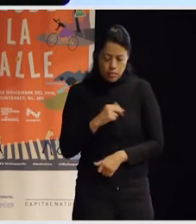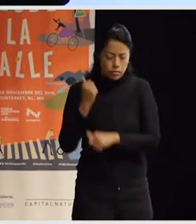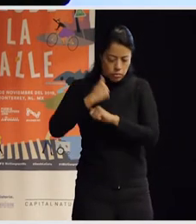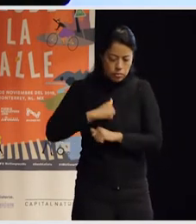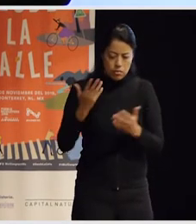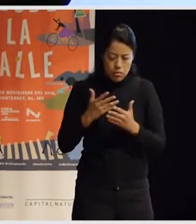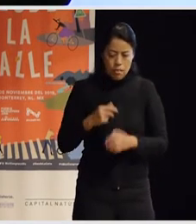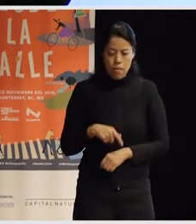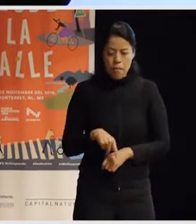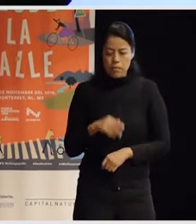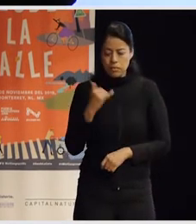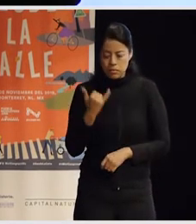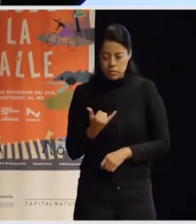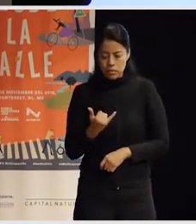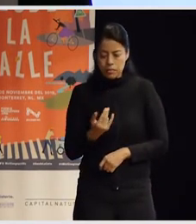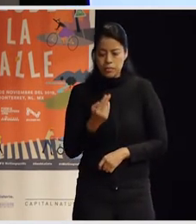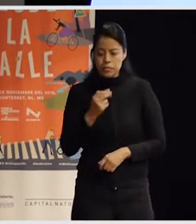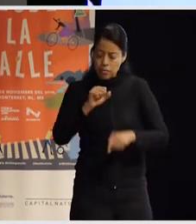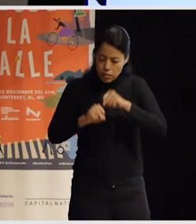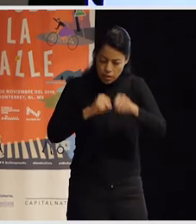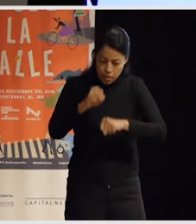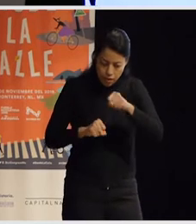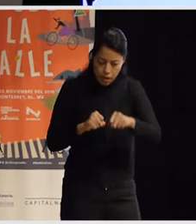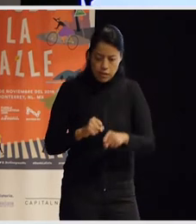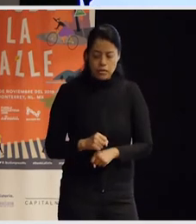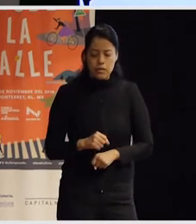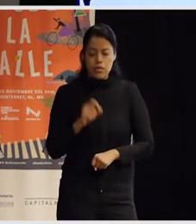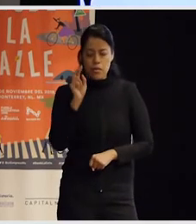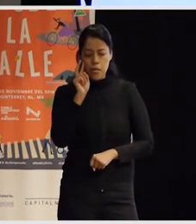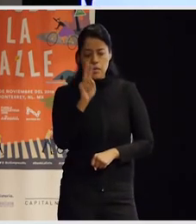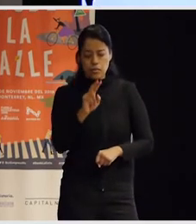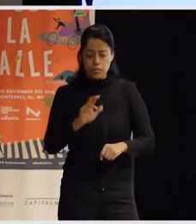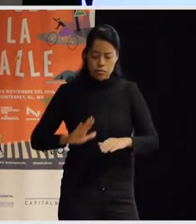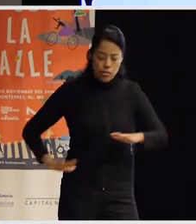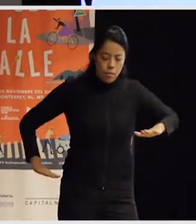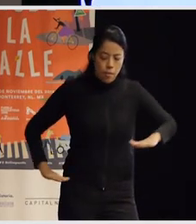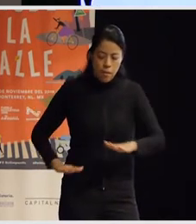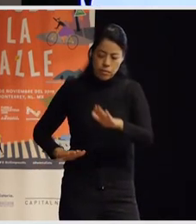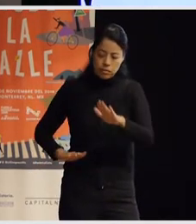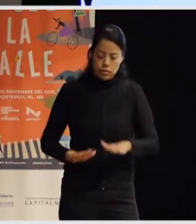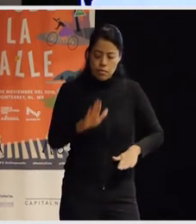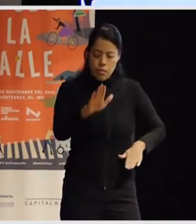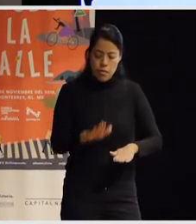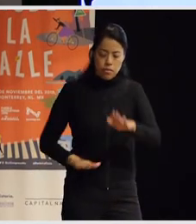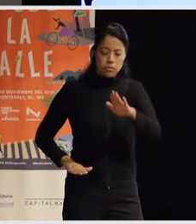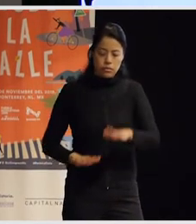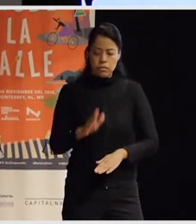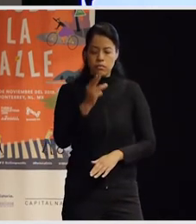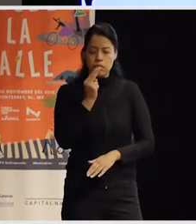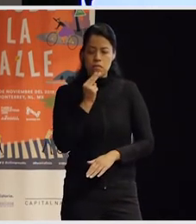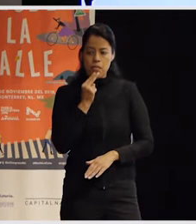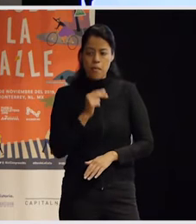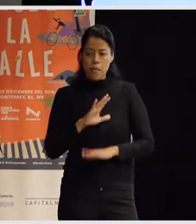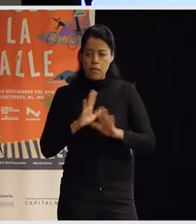y no solamente está basado para bicicletas también ya incluimos monopatines que también es algo que viene a las ciudades que